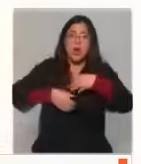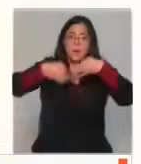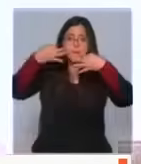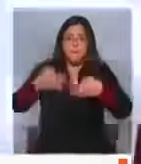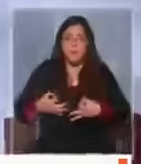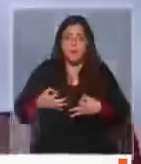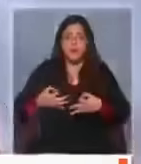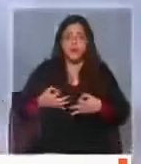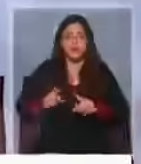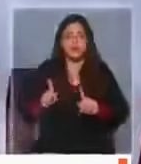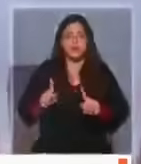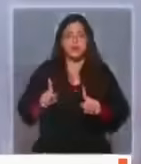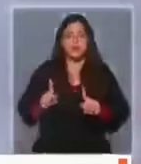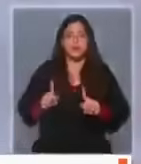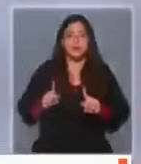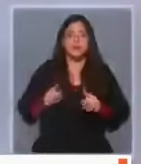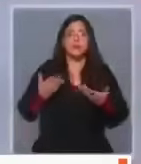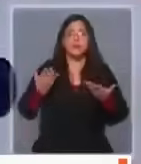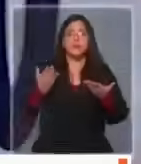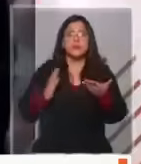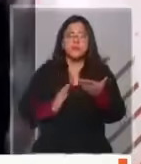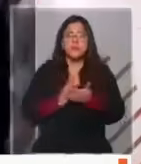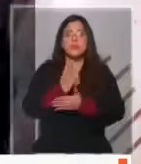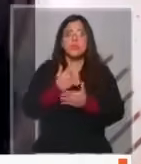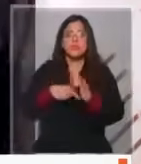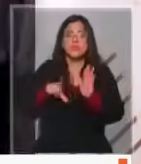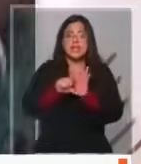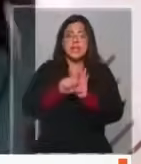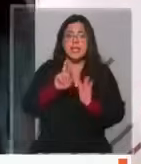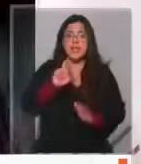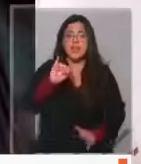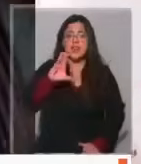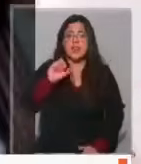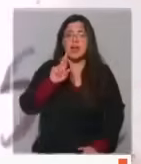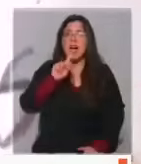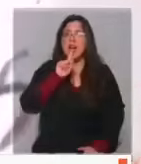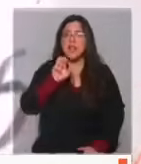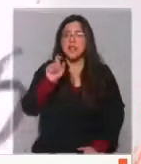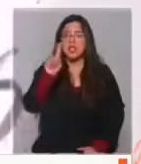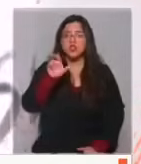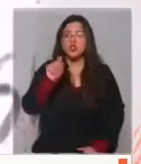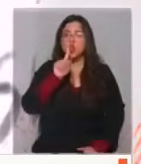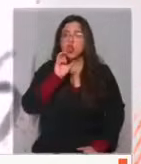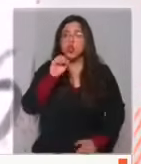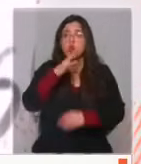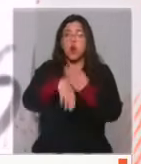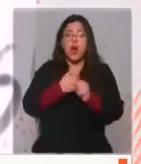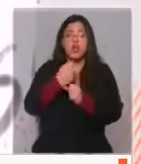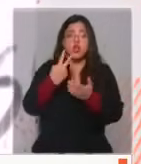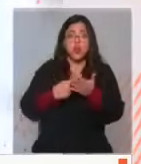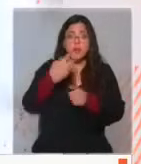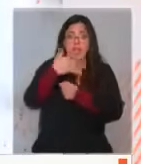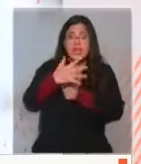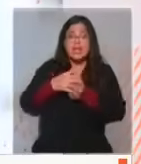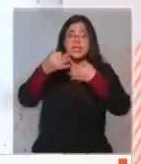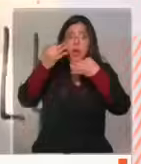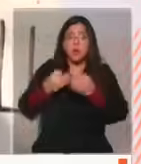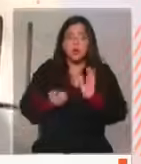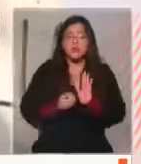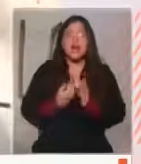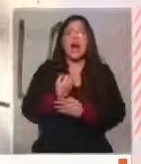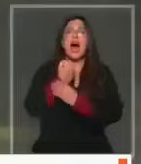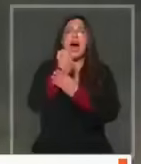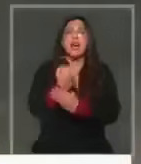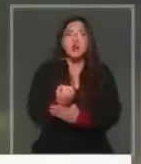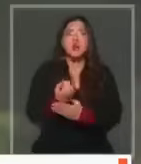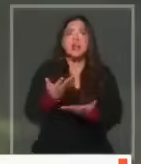clínica. Promulgada en 2015, la ley Ricarte Soto en su origen apuntaba a dar protección financiera, entre otras, a enfermedades raras o